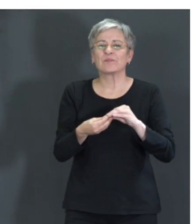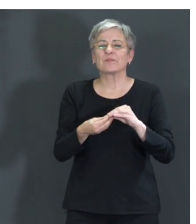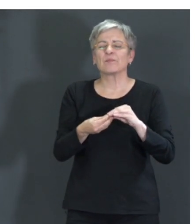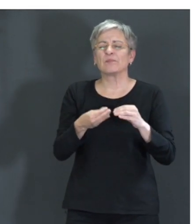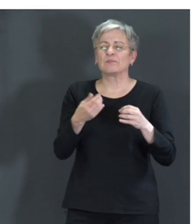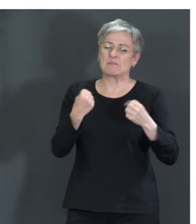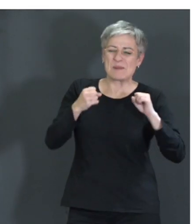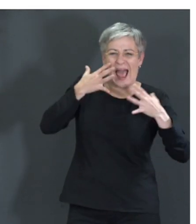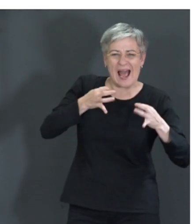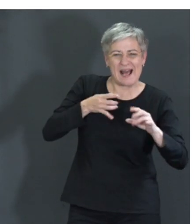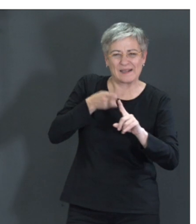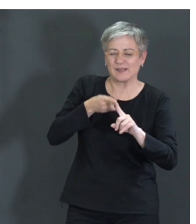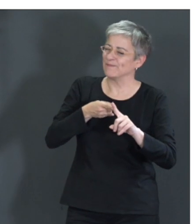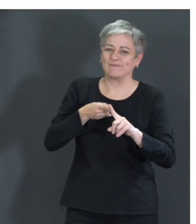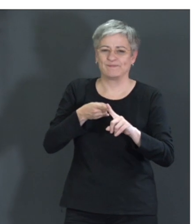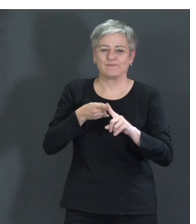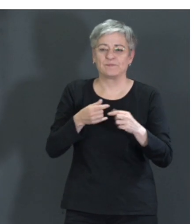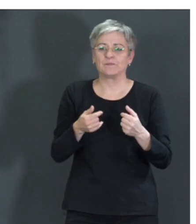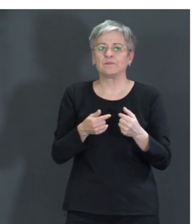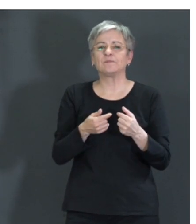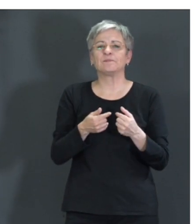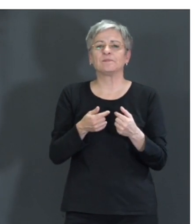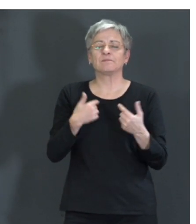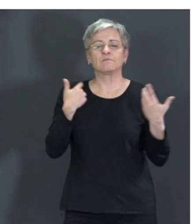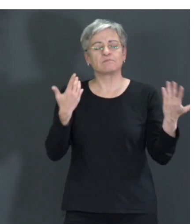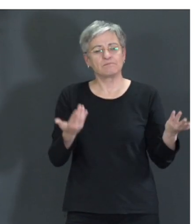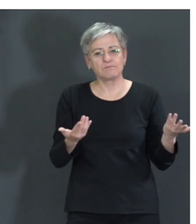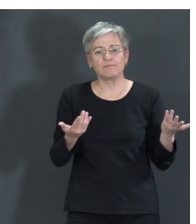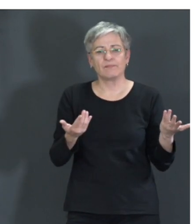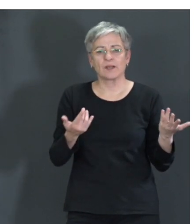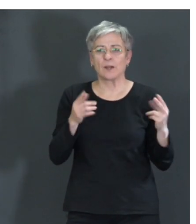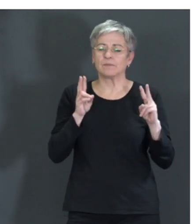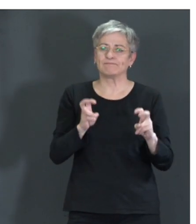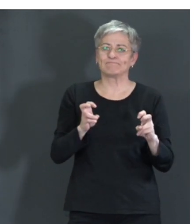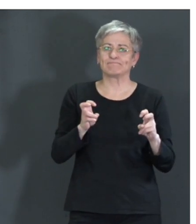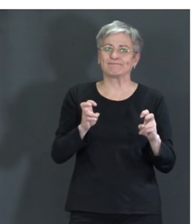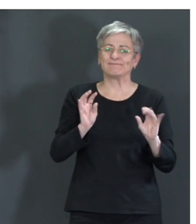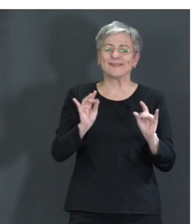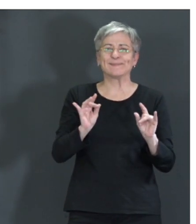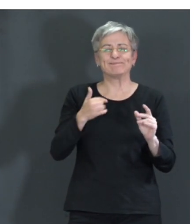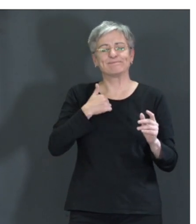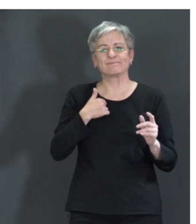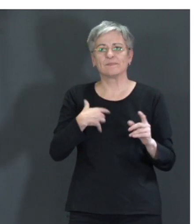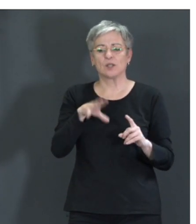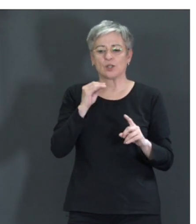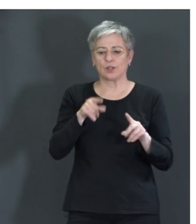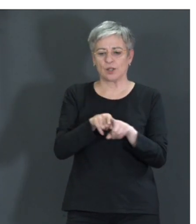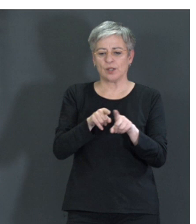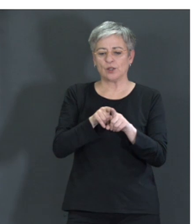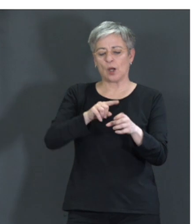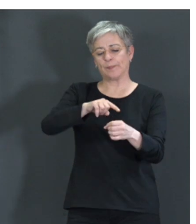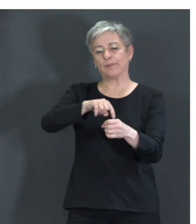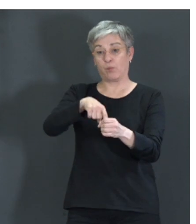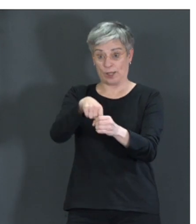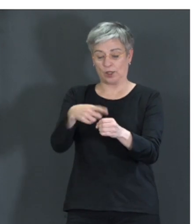verdad que empezando porque sí que yo entiendo que ha de reevaluarse el puesto.